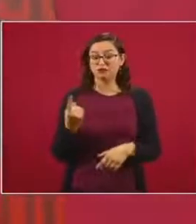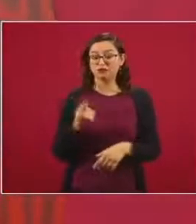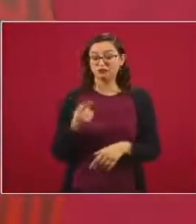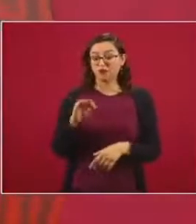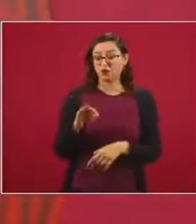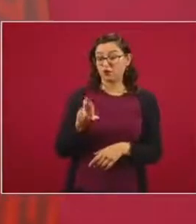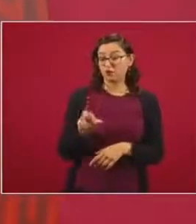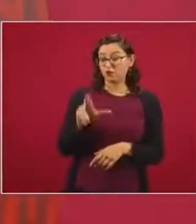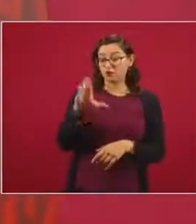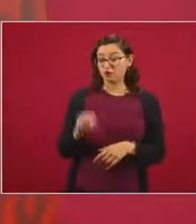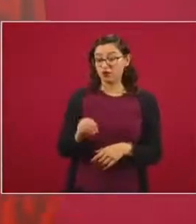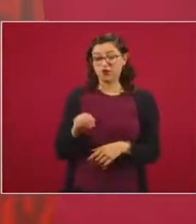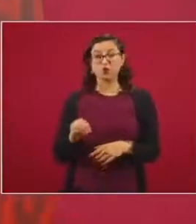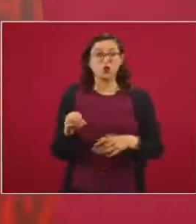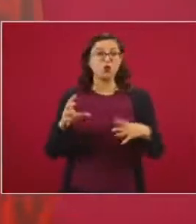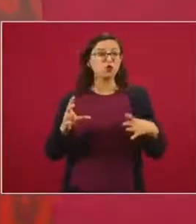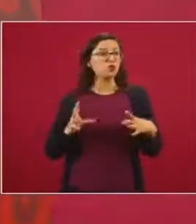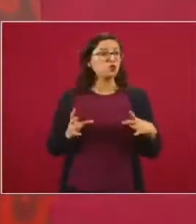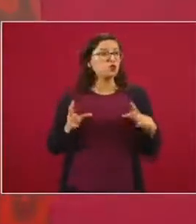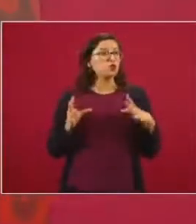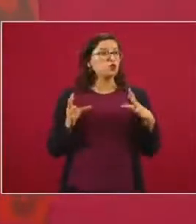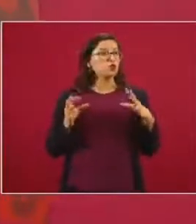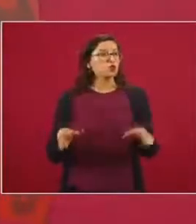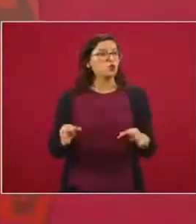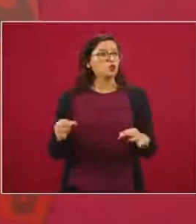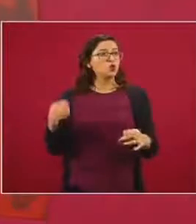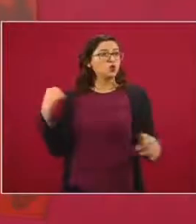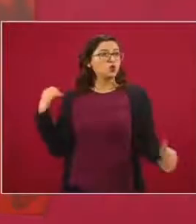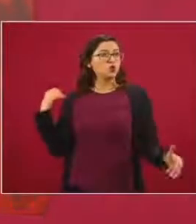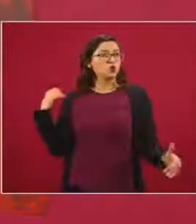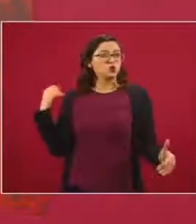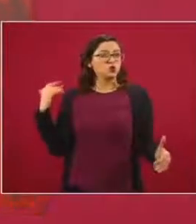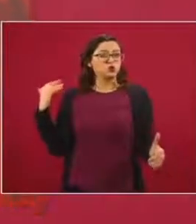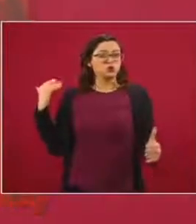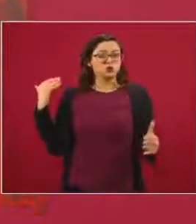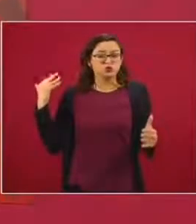existe desde